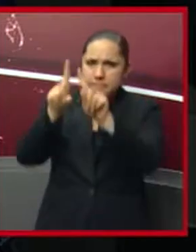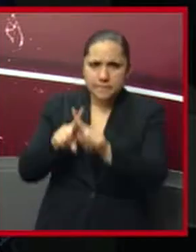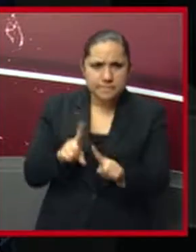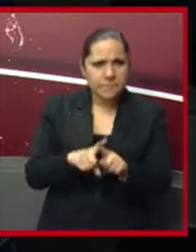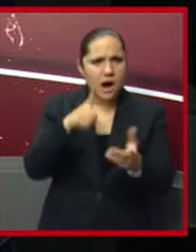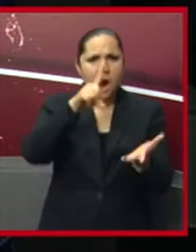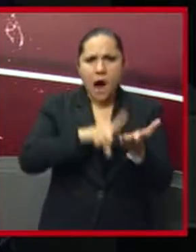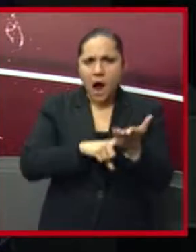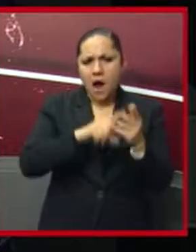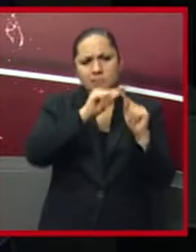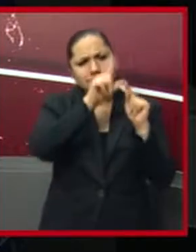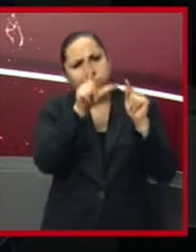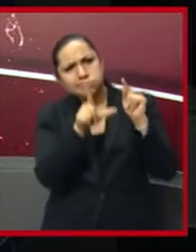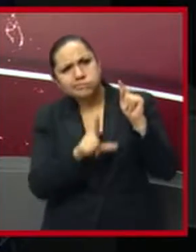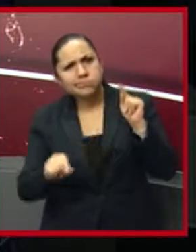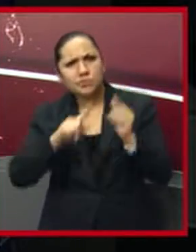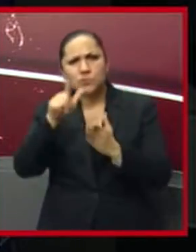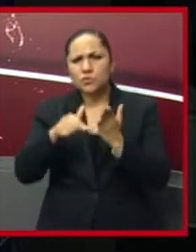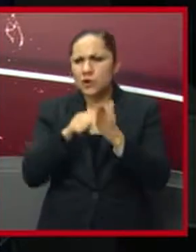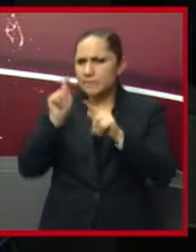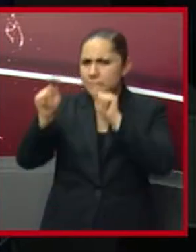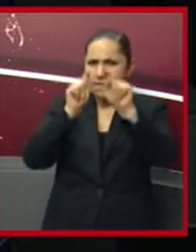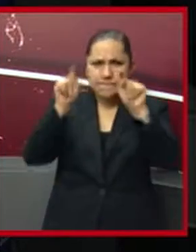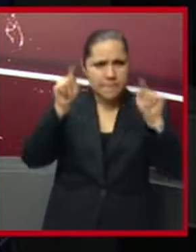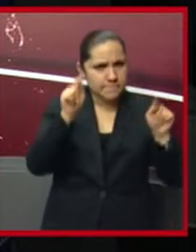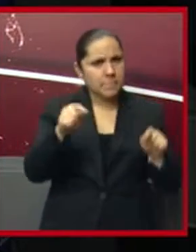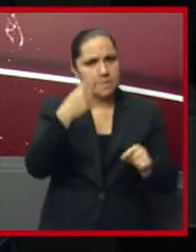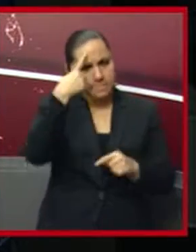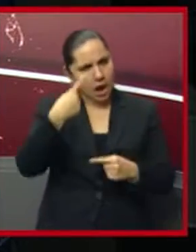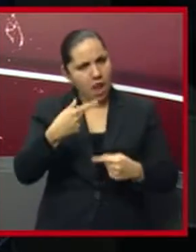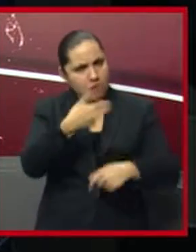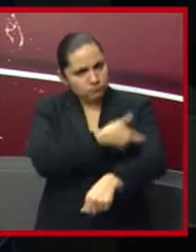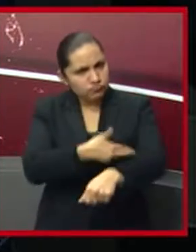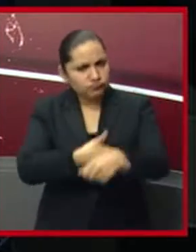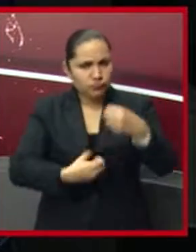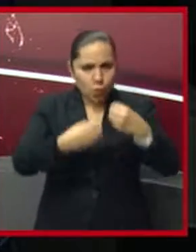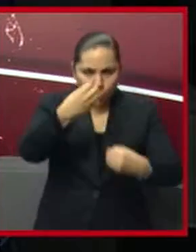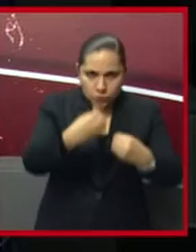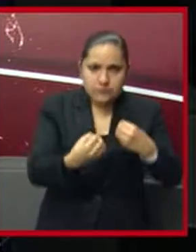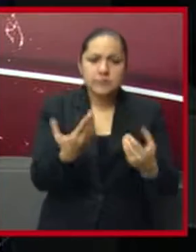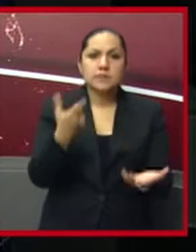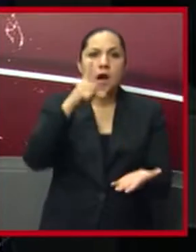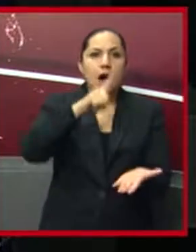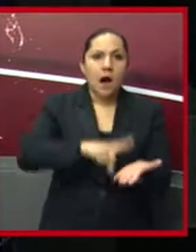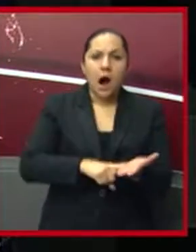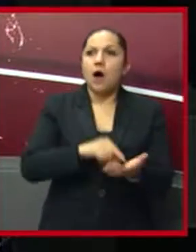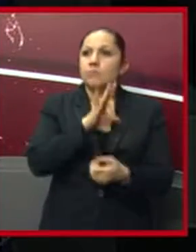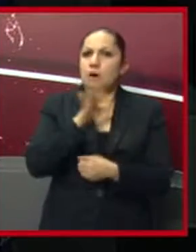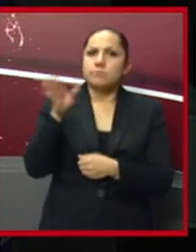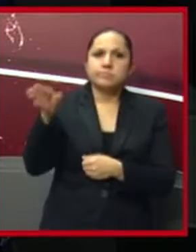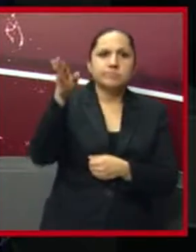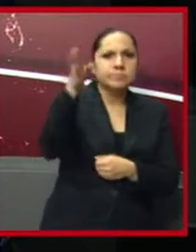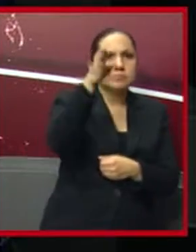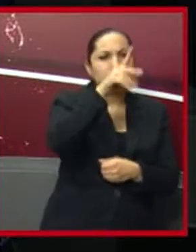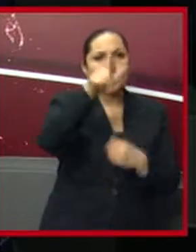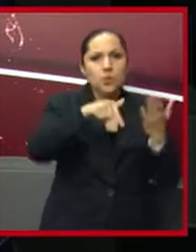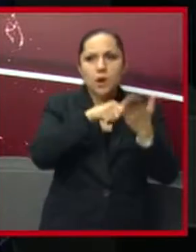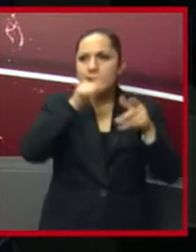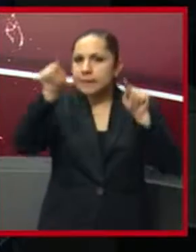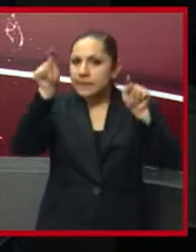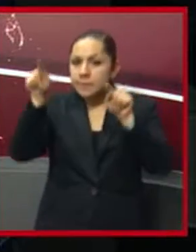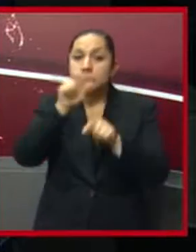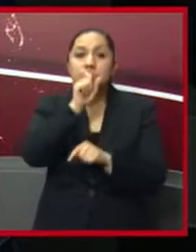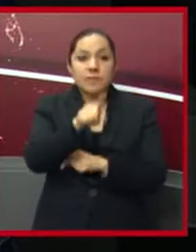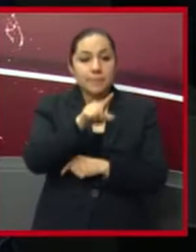más alcanzables para el ciudadano, procedimientos homologados en todo el país y especialmente en materia del registro civil,